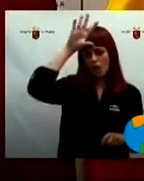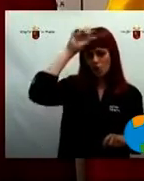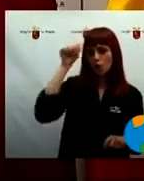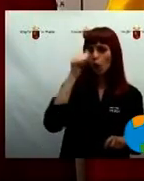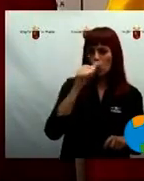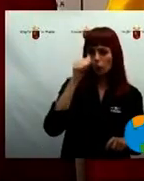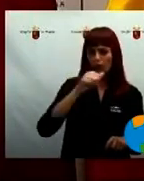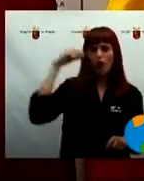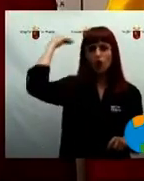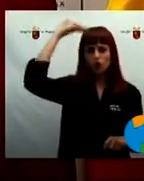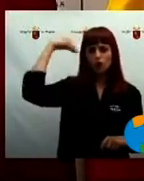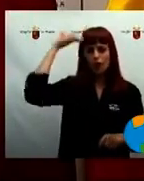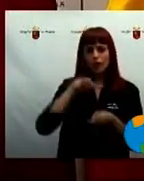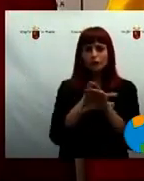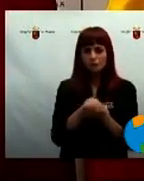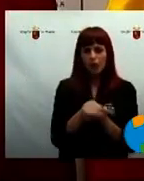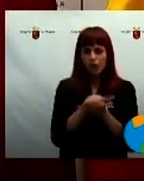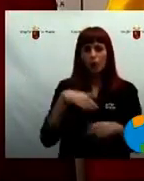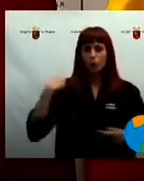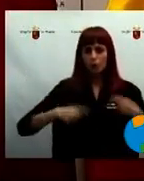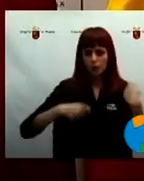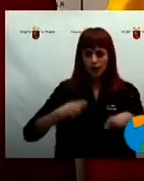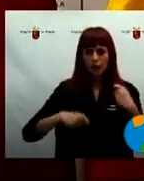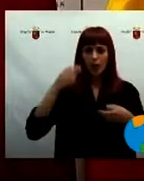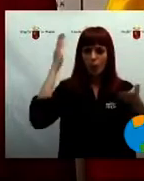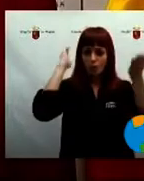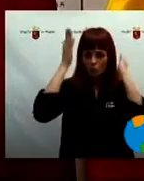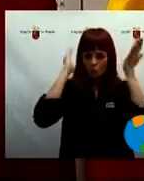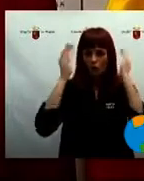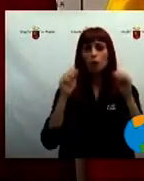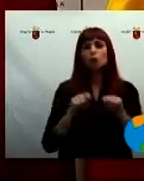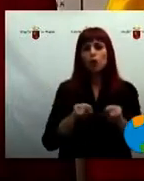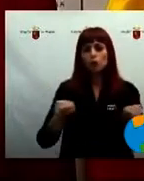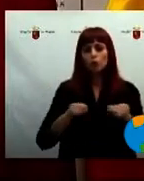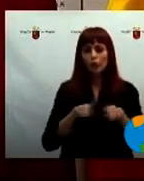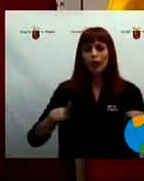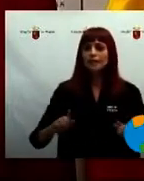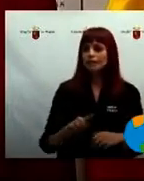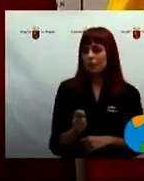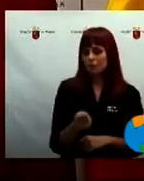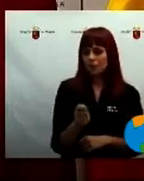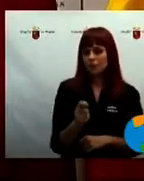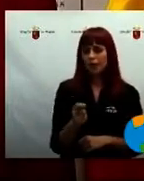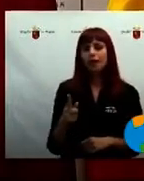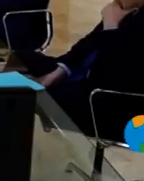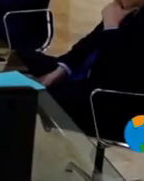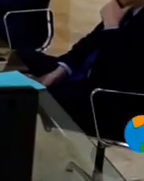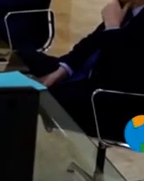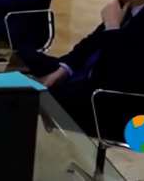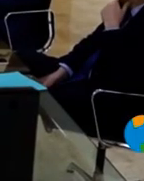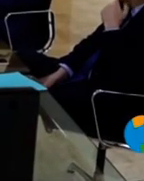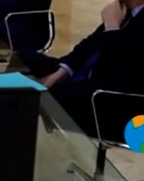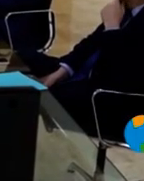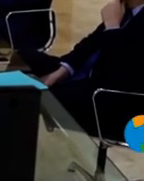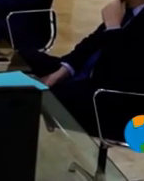los alcázares mazarrón moratalla mula pliego puerto lumbreras san pedro del pinatar santomera los